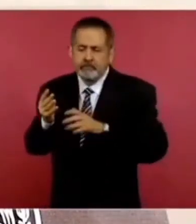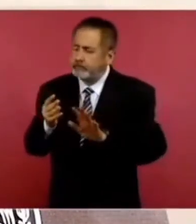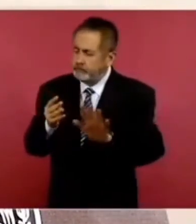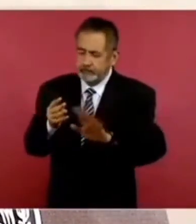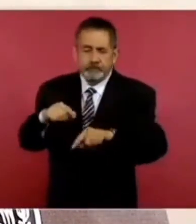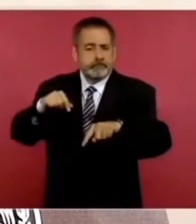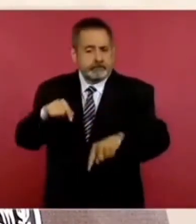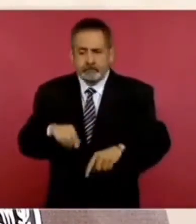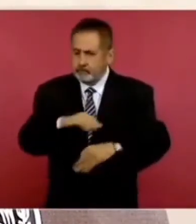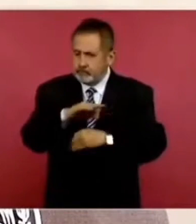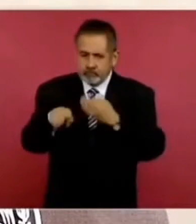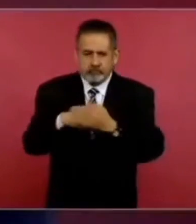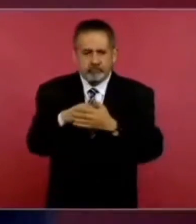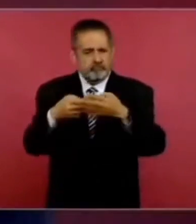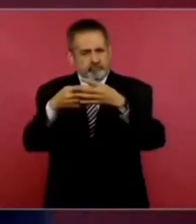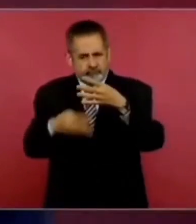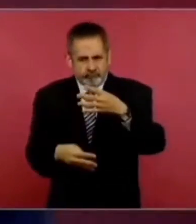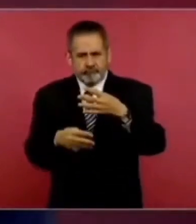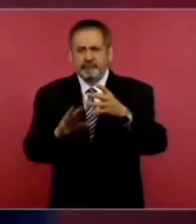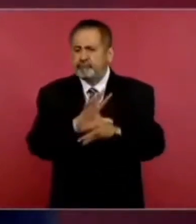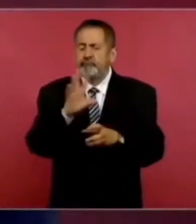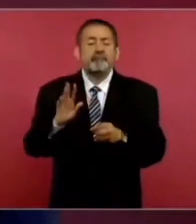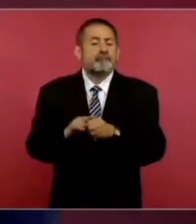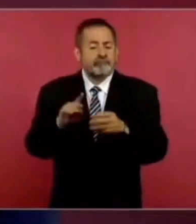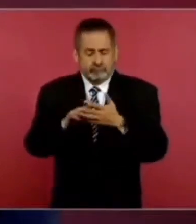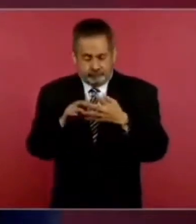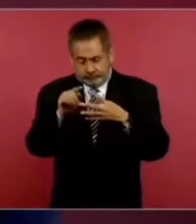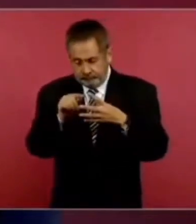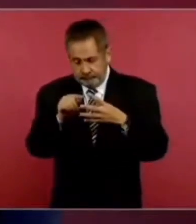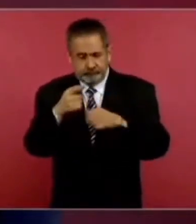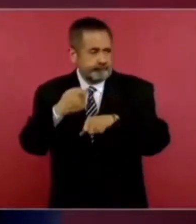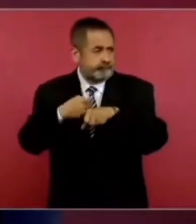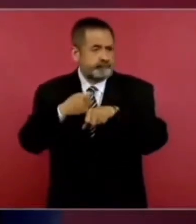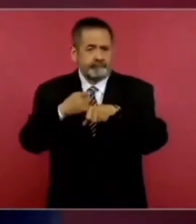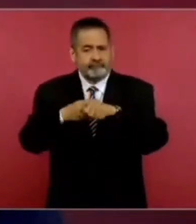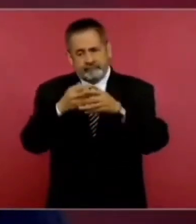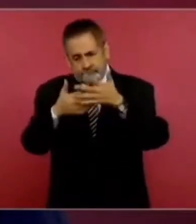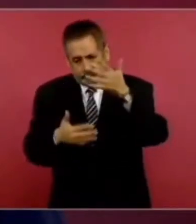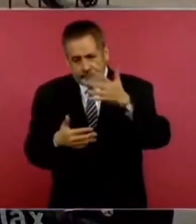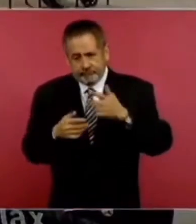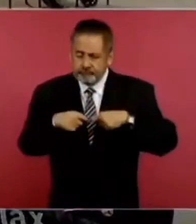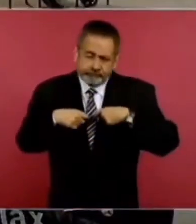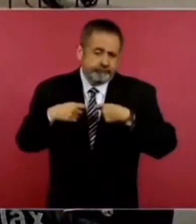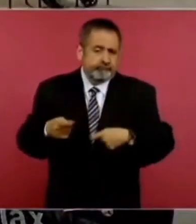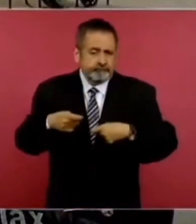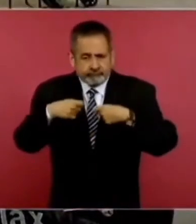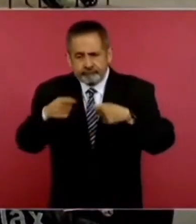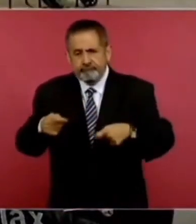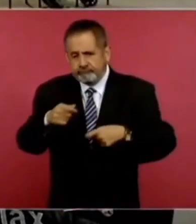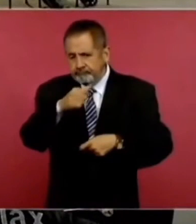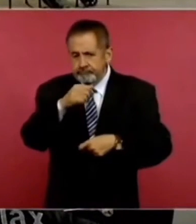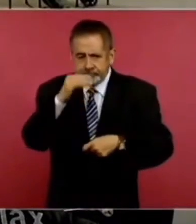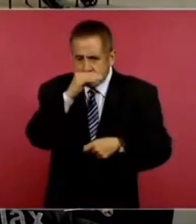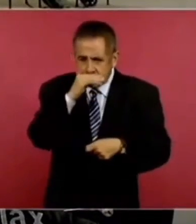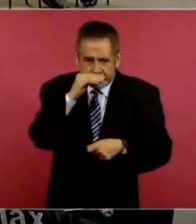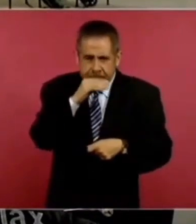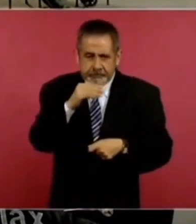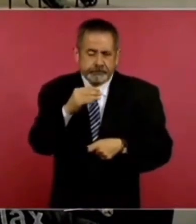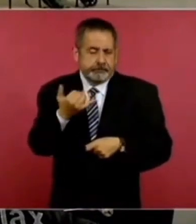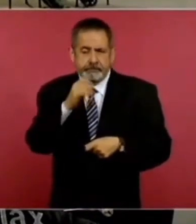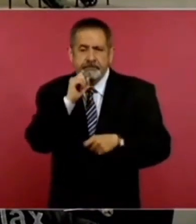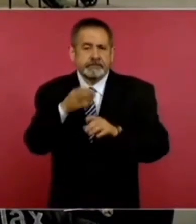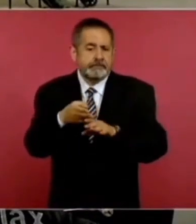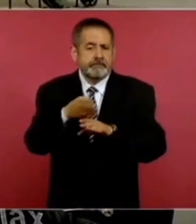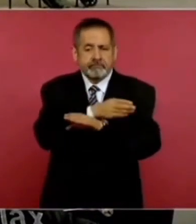es decir, se atienden todos los padecimientos que tiene la población y desde luego preventivo, es decir, con mucho énfasis en